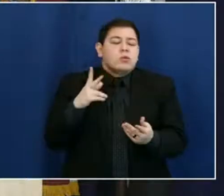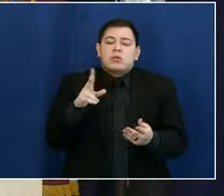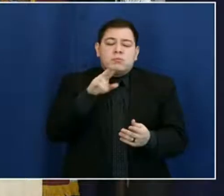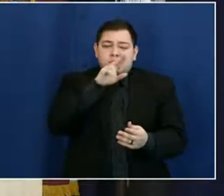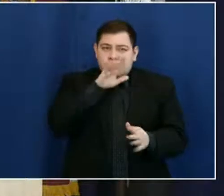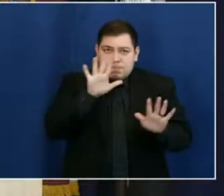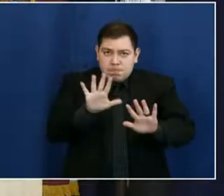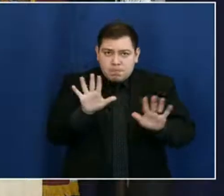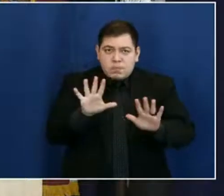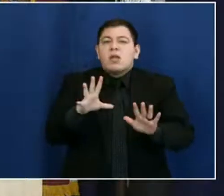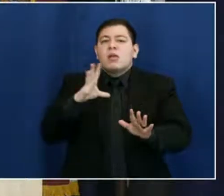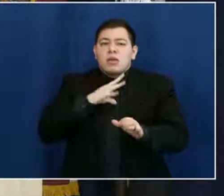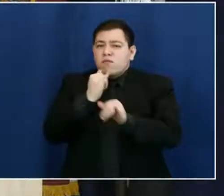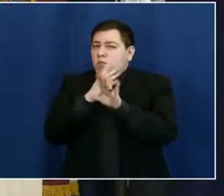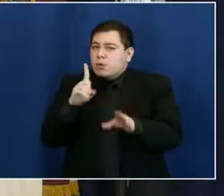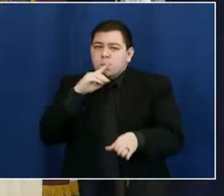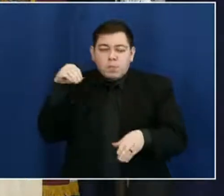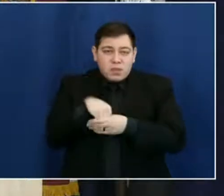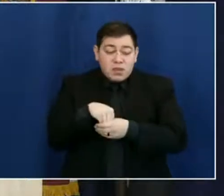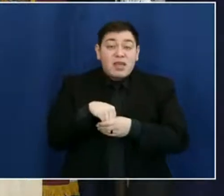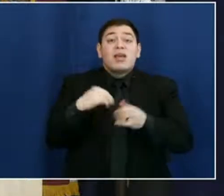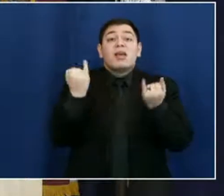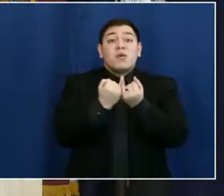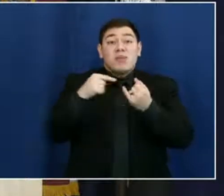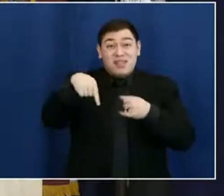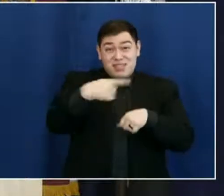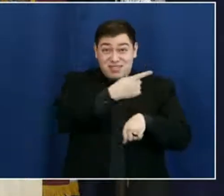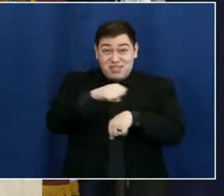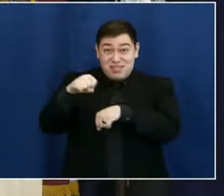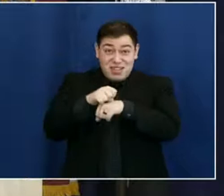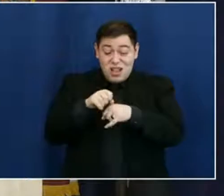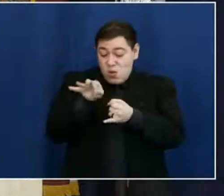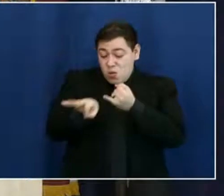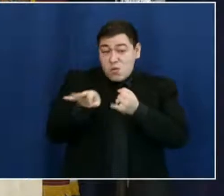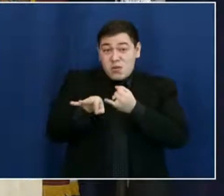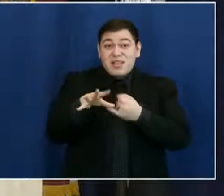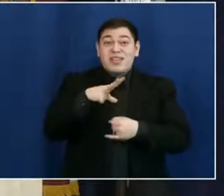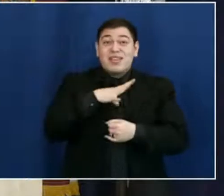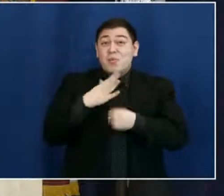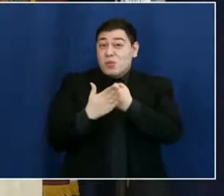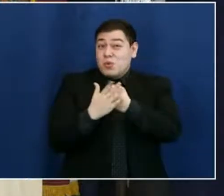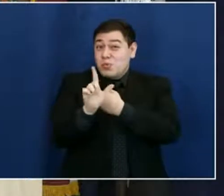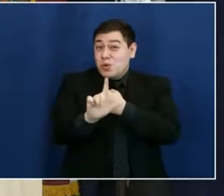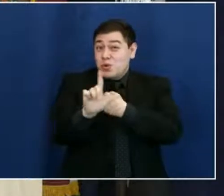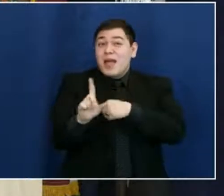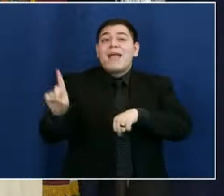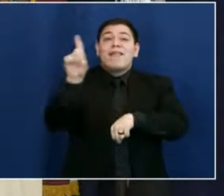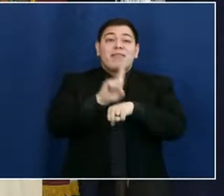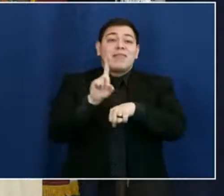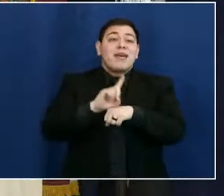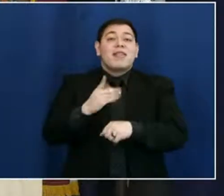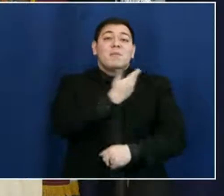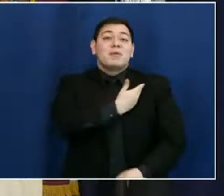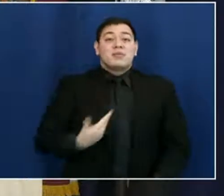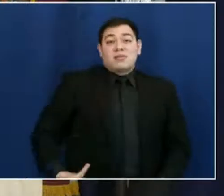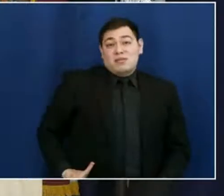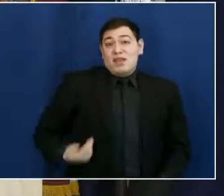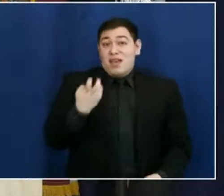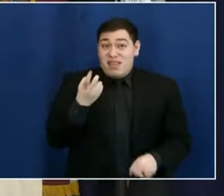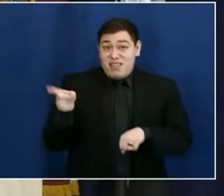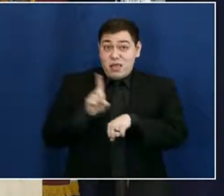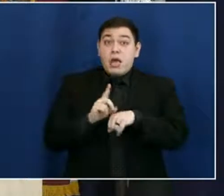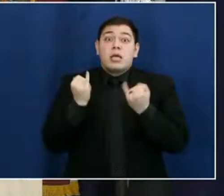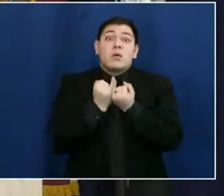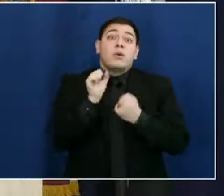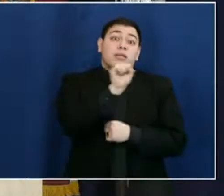semana para muchas personas es un día festivo, este lunes, el Día del Presidente, y además pues el Día de San